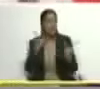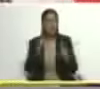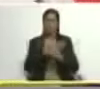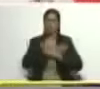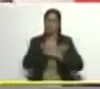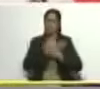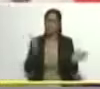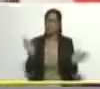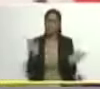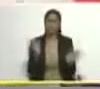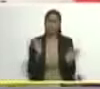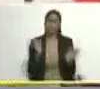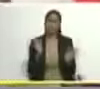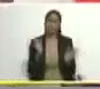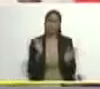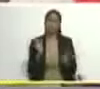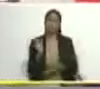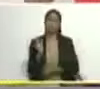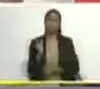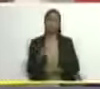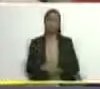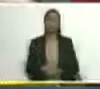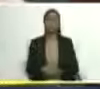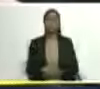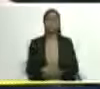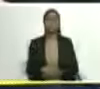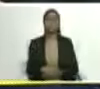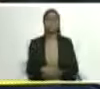Puerto Rico libre.